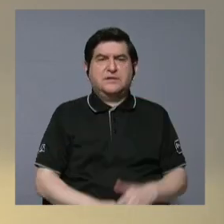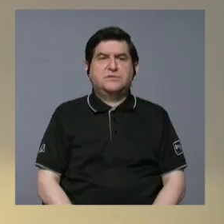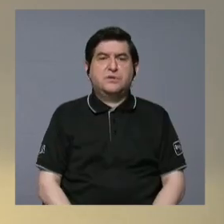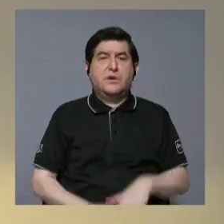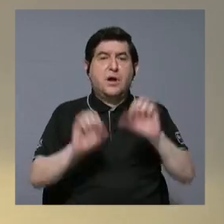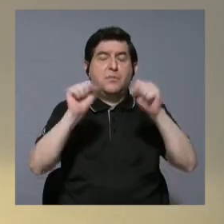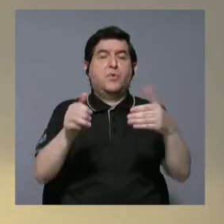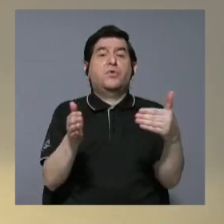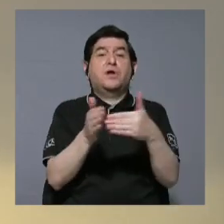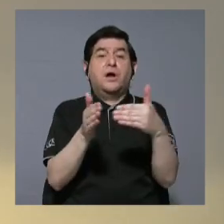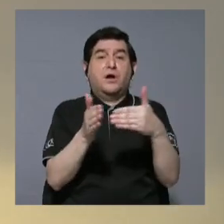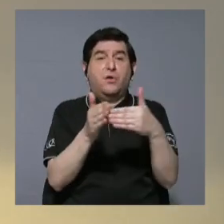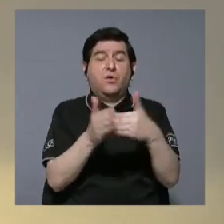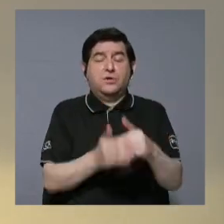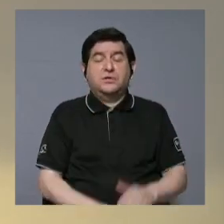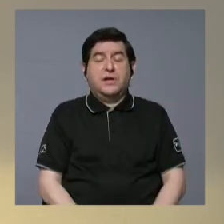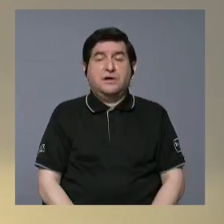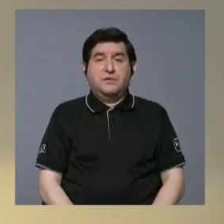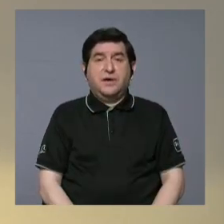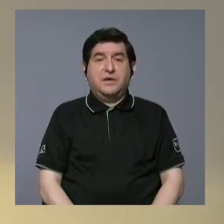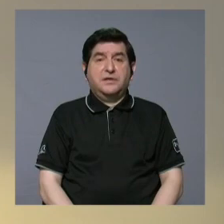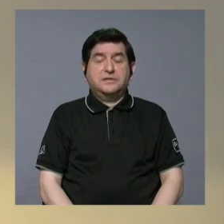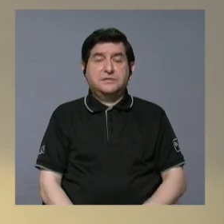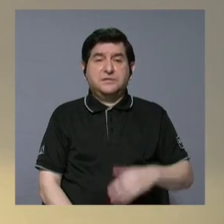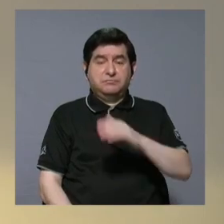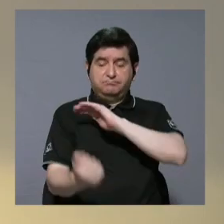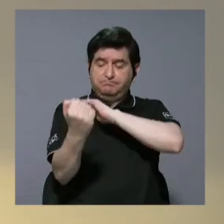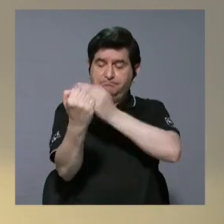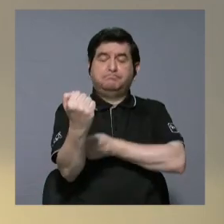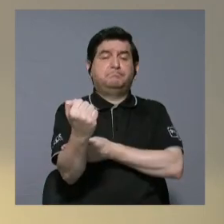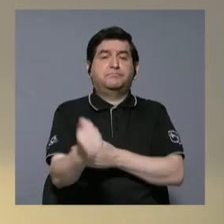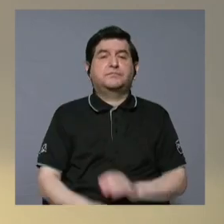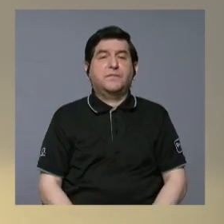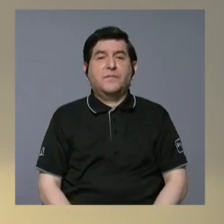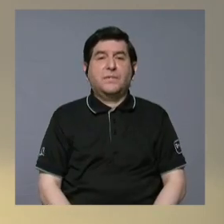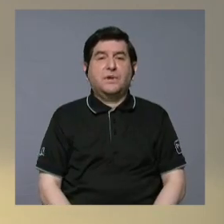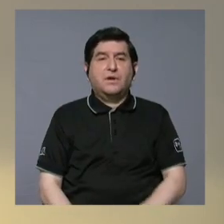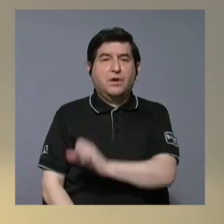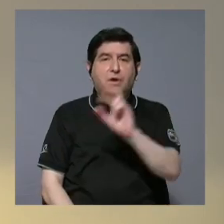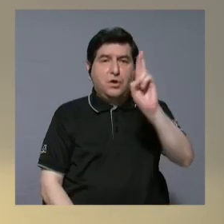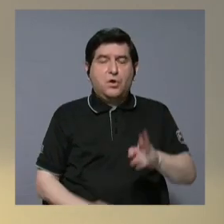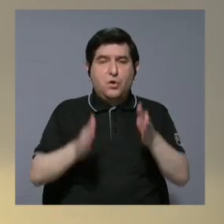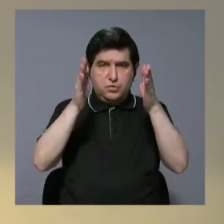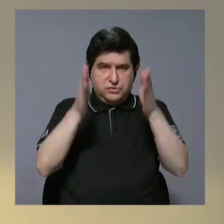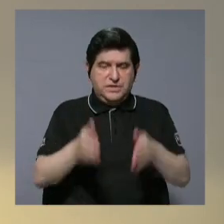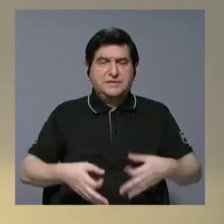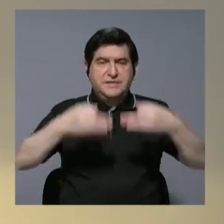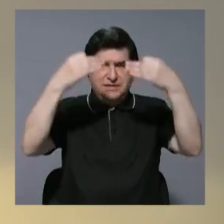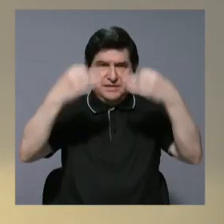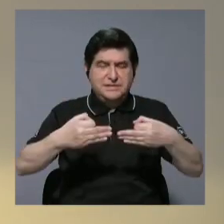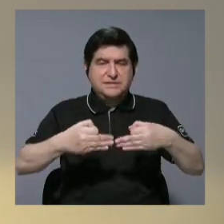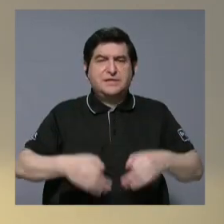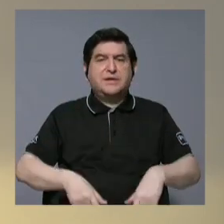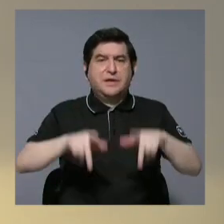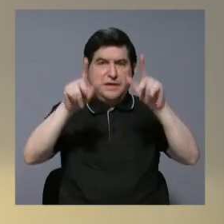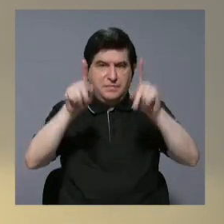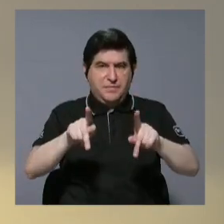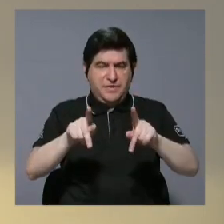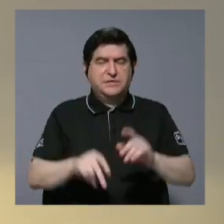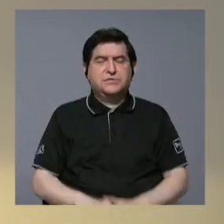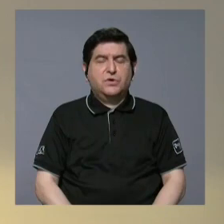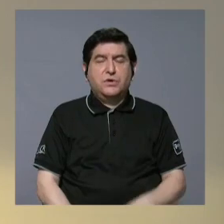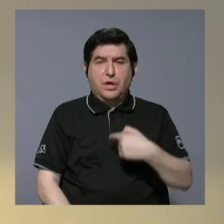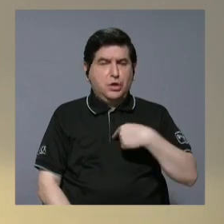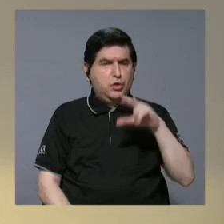pudiera volver. Se habla de que los costarricenses se decidieron por alguien, y no voy a hacer política,